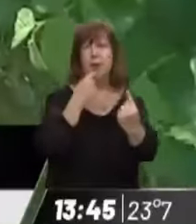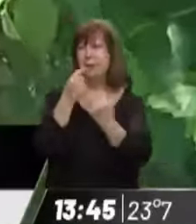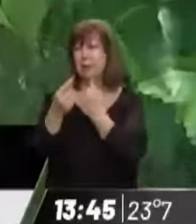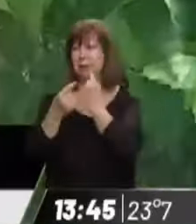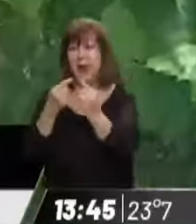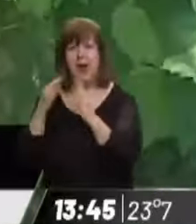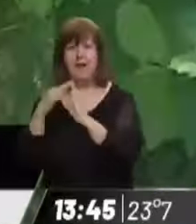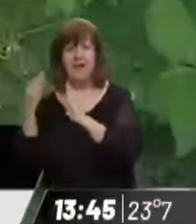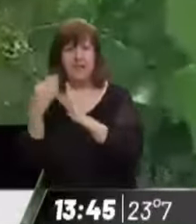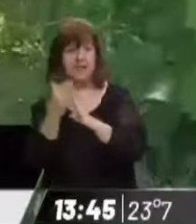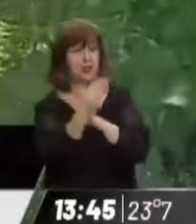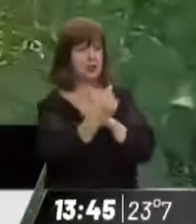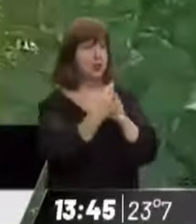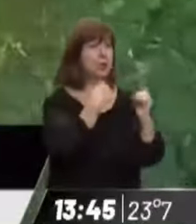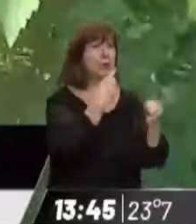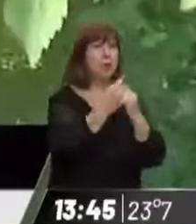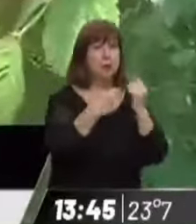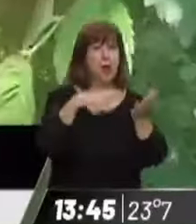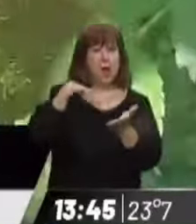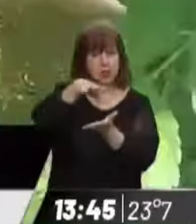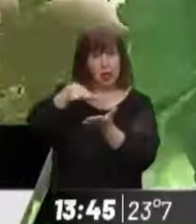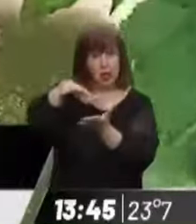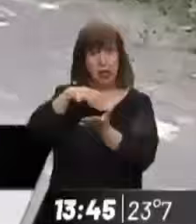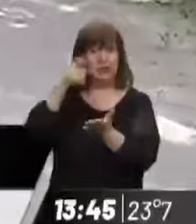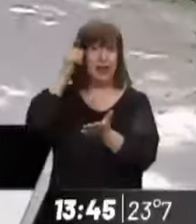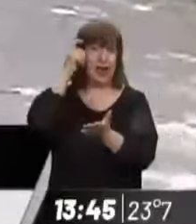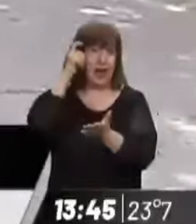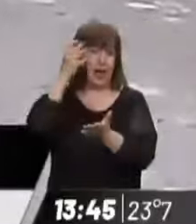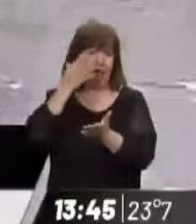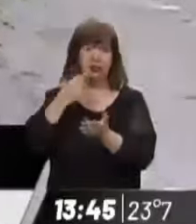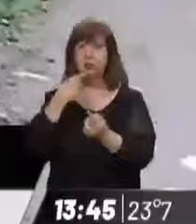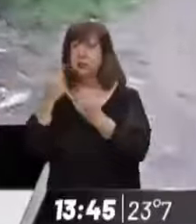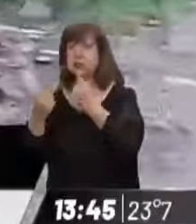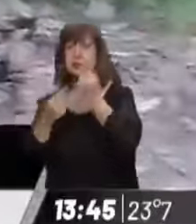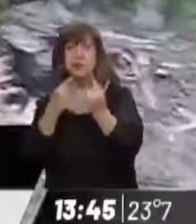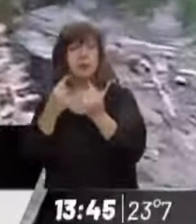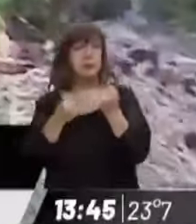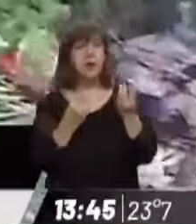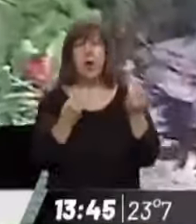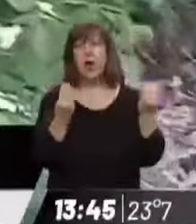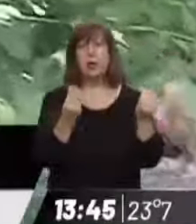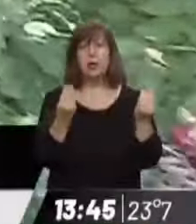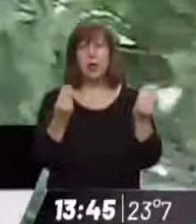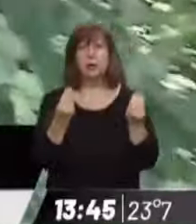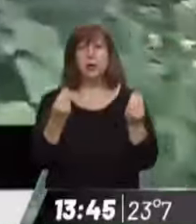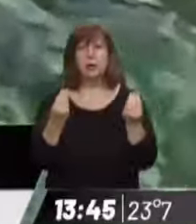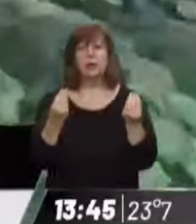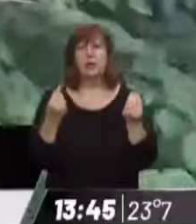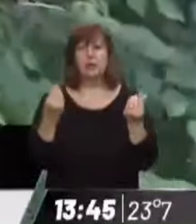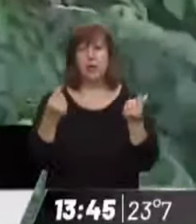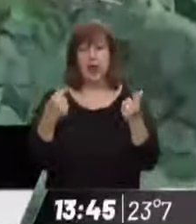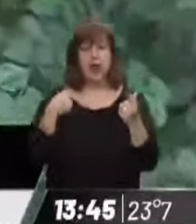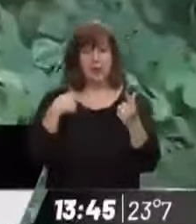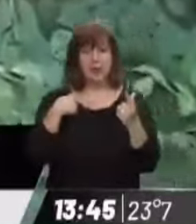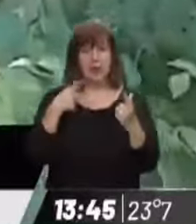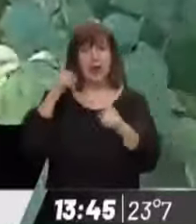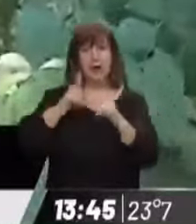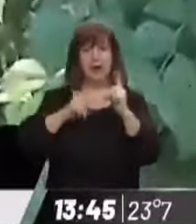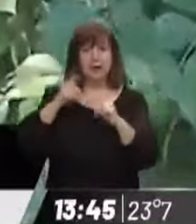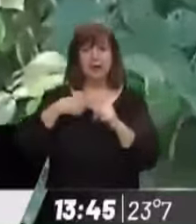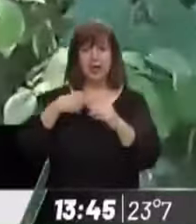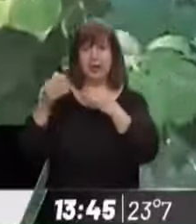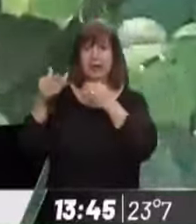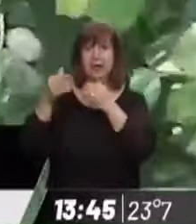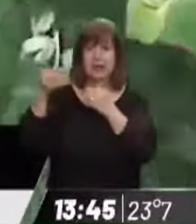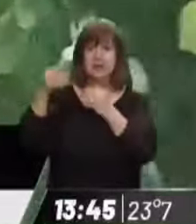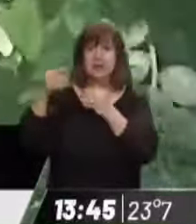investigación muy intensa aquí en la zona. Nosotros justamente nos quedamos tal vez sin señales hace unos segundos, porque donde estamos ubicados es muy cercano al lugar, un